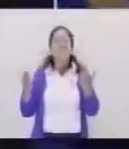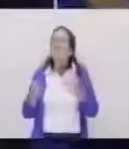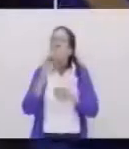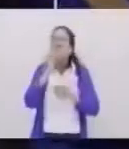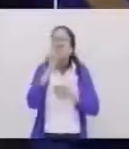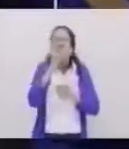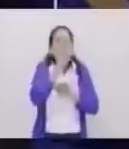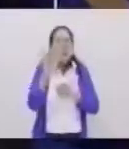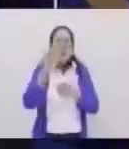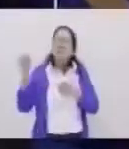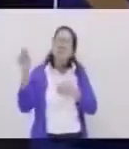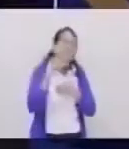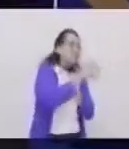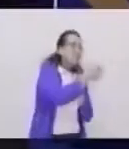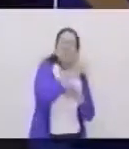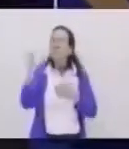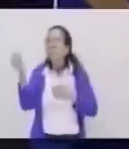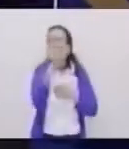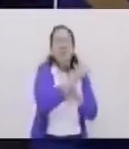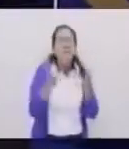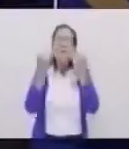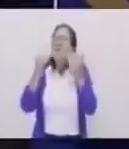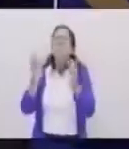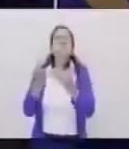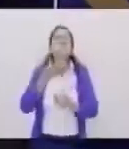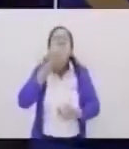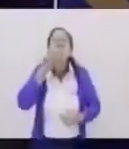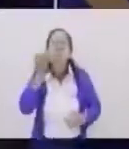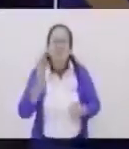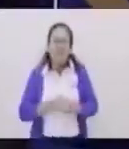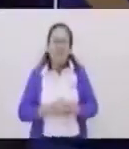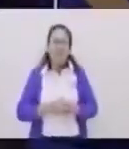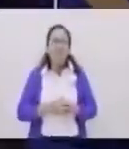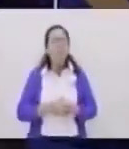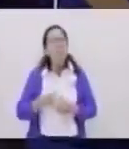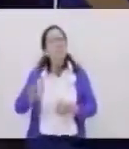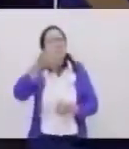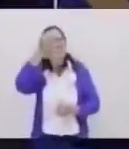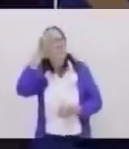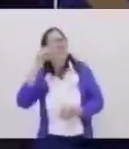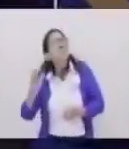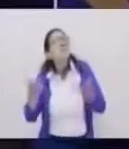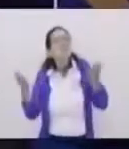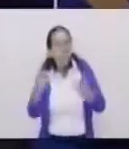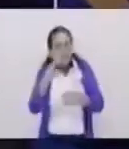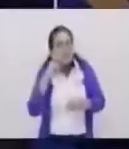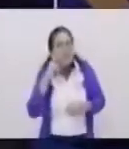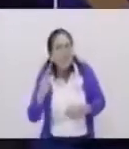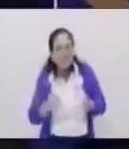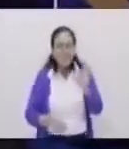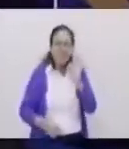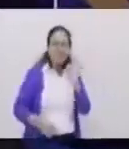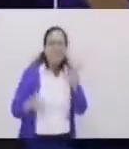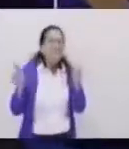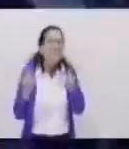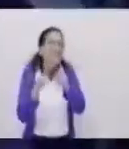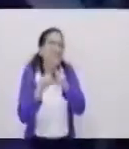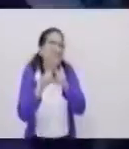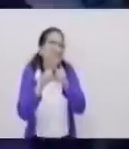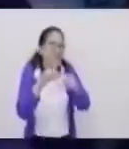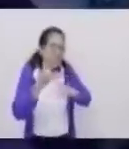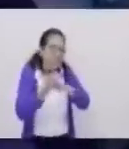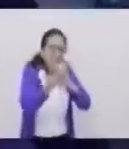día pasaban el puente sin ningún problema. Ahora, ¿qué hemos aprendido? Se dieron cuenta que ellas trabajaron